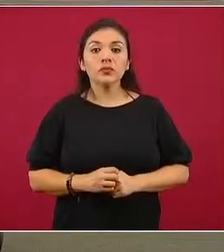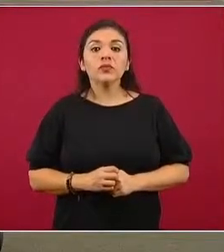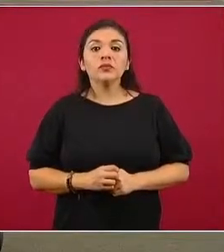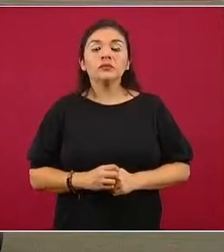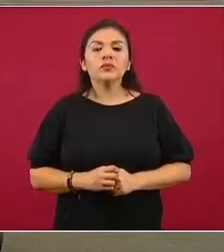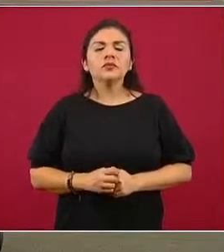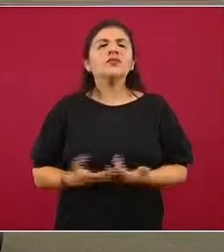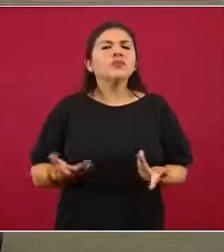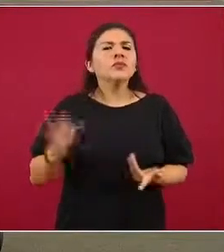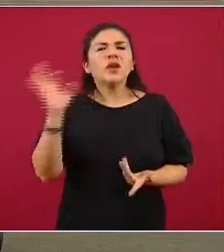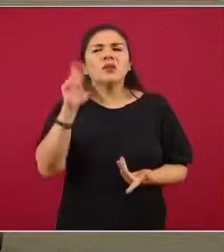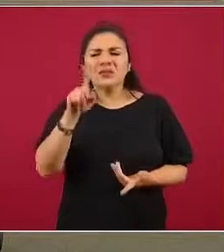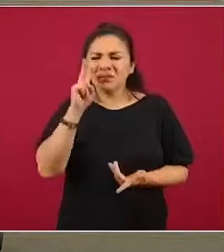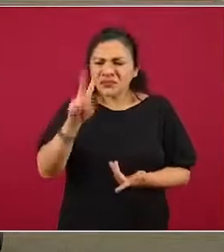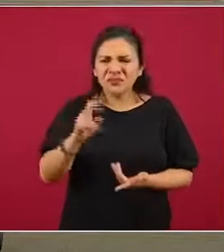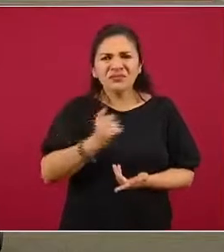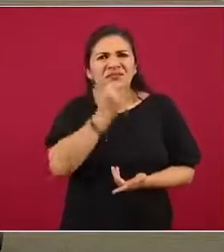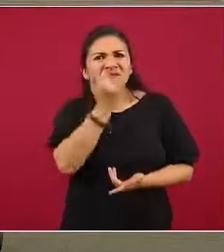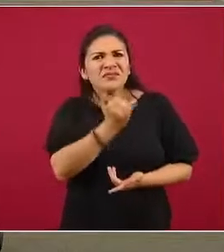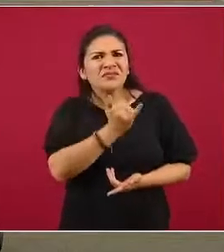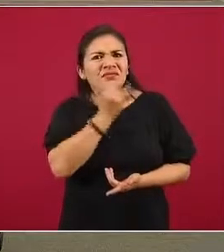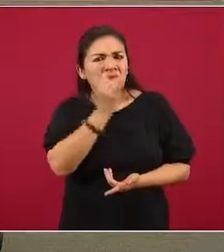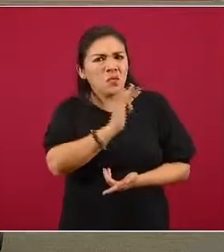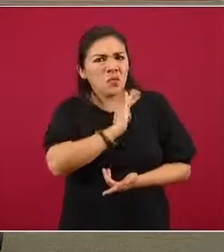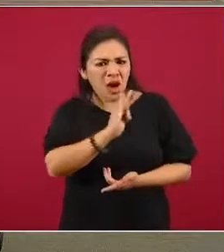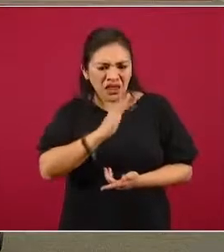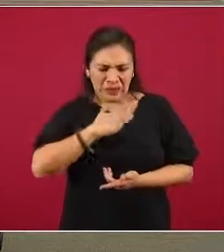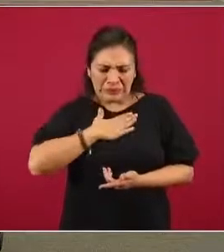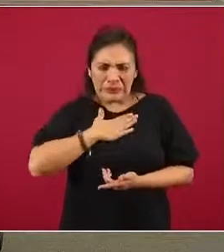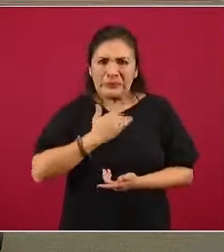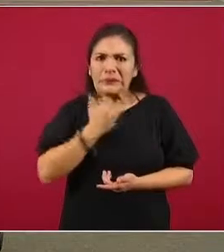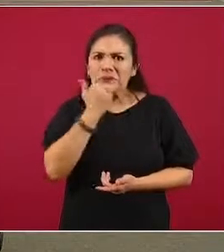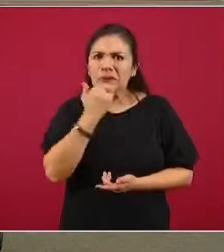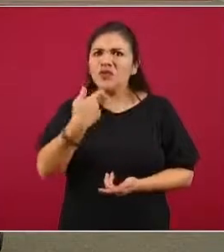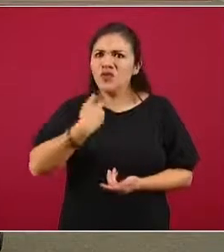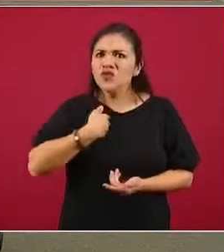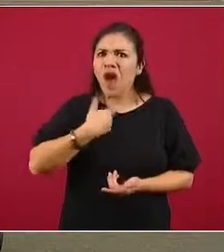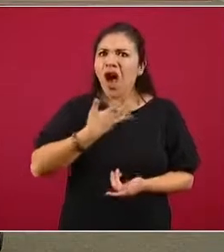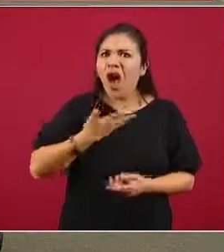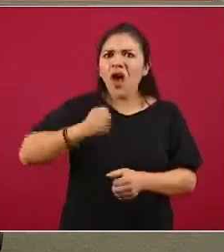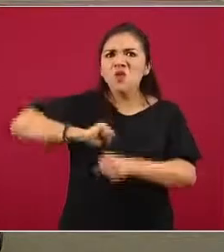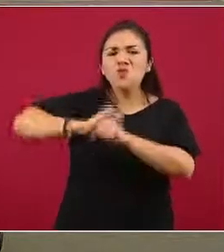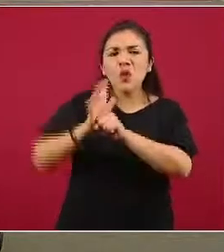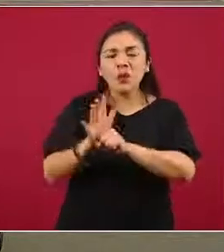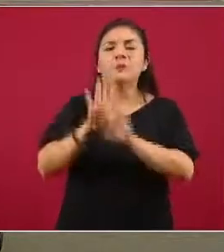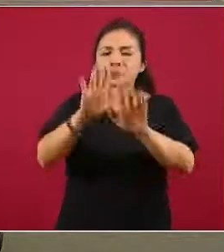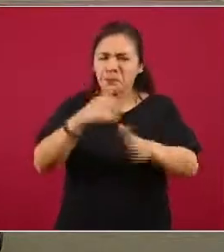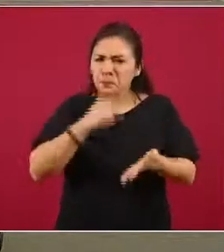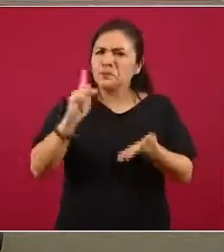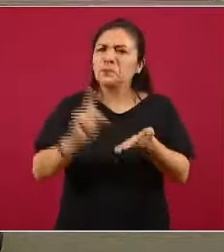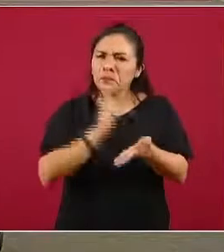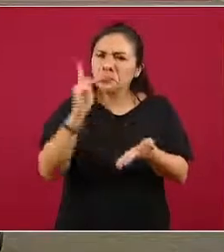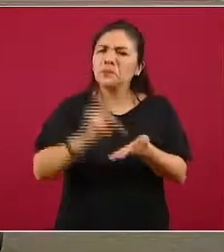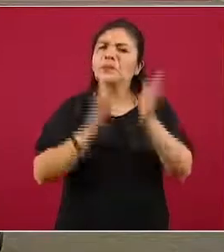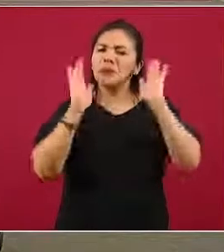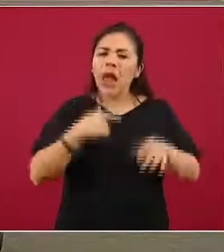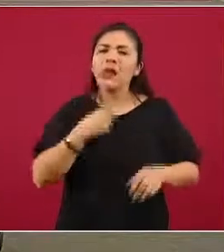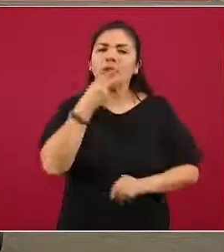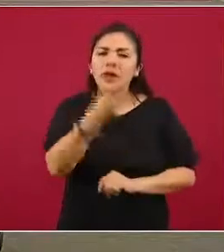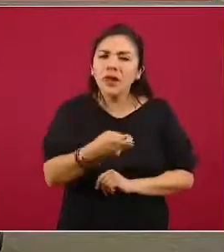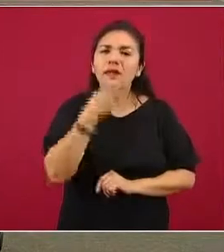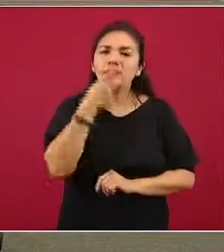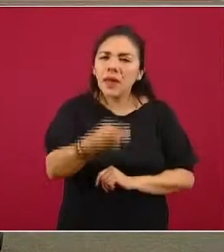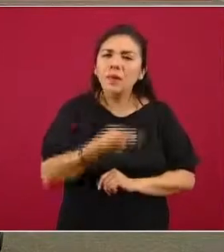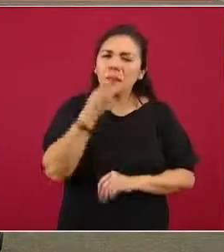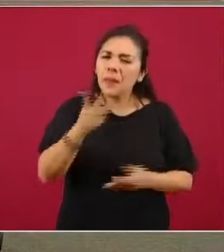¿Cuándo sospechar entonces que se va o que tengo COVID-19? A pesar de que lo hemos estado mencionando de